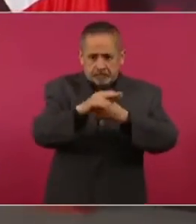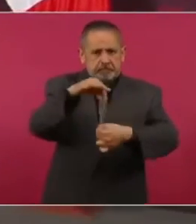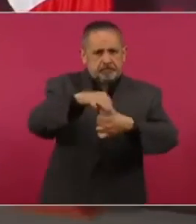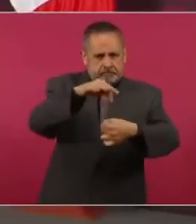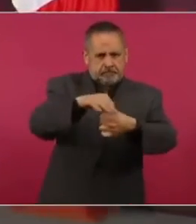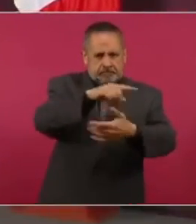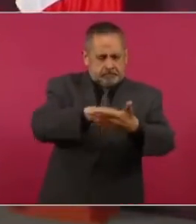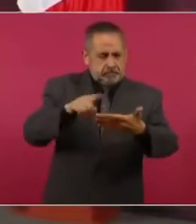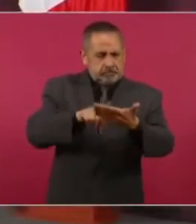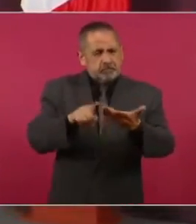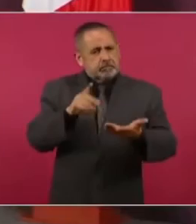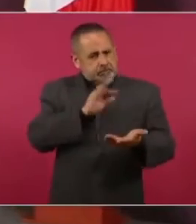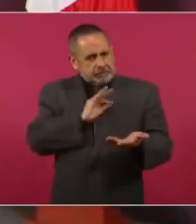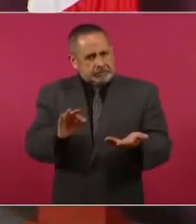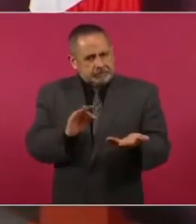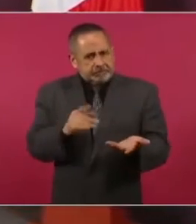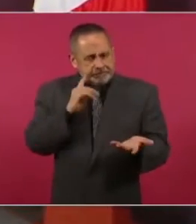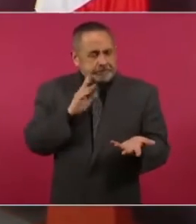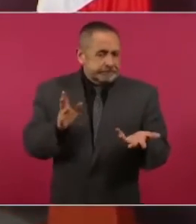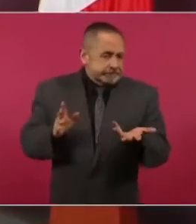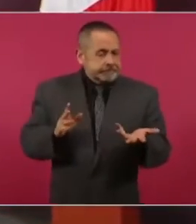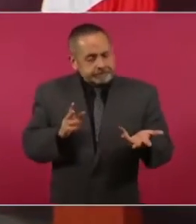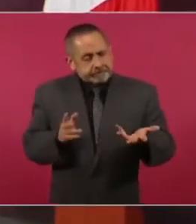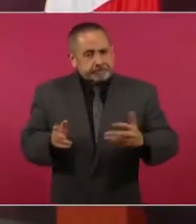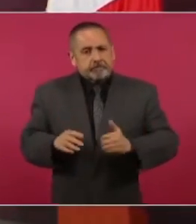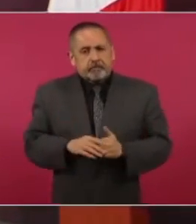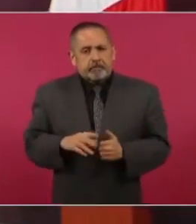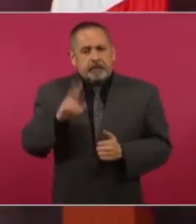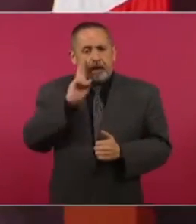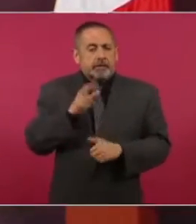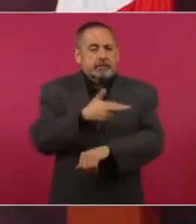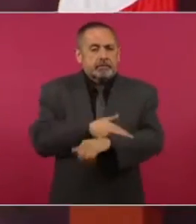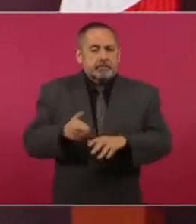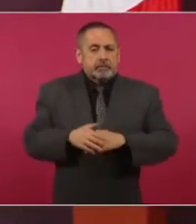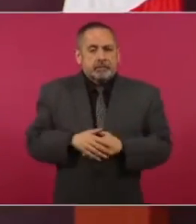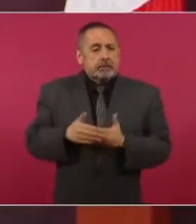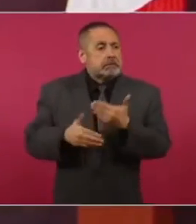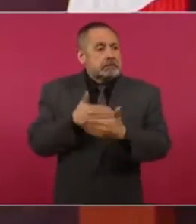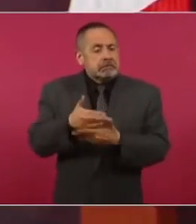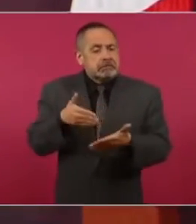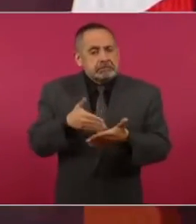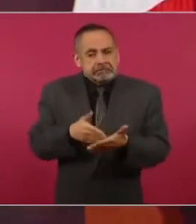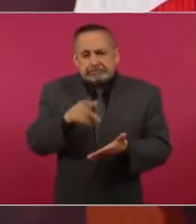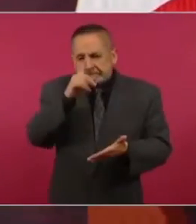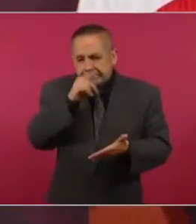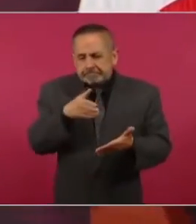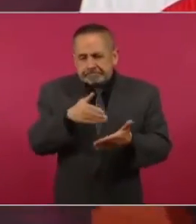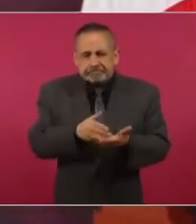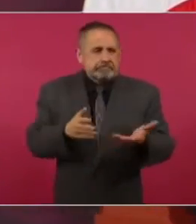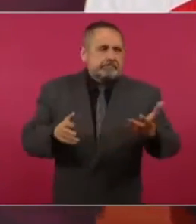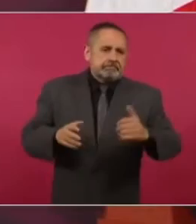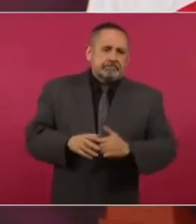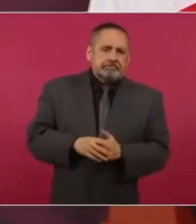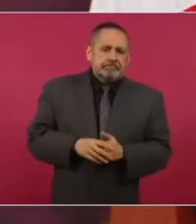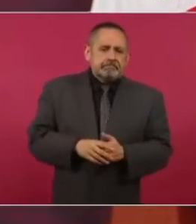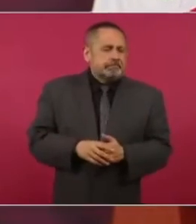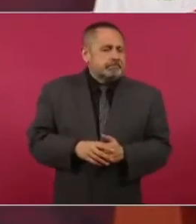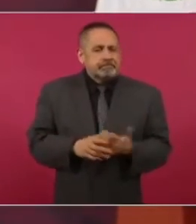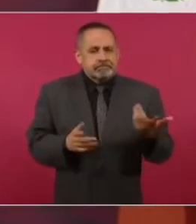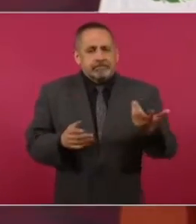nuestros paisanos migrantes. Y no se avanza incluso se han